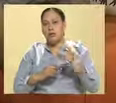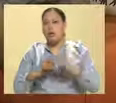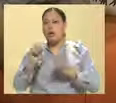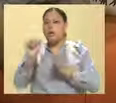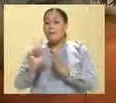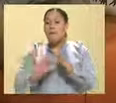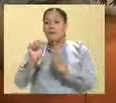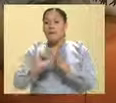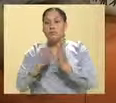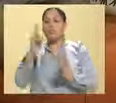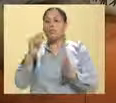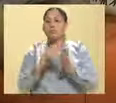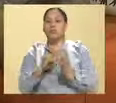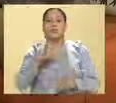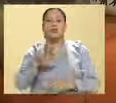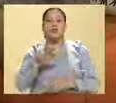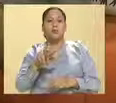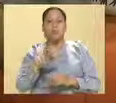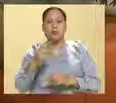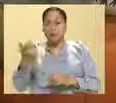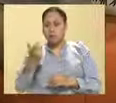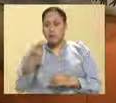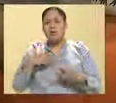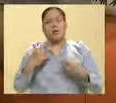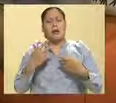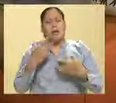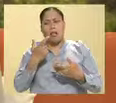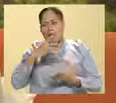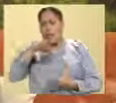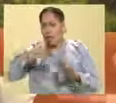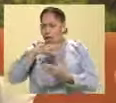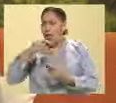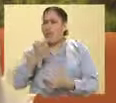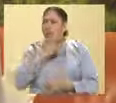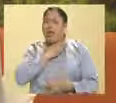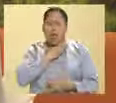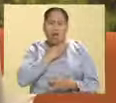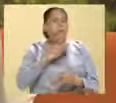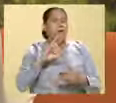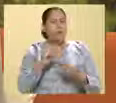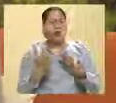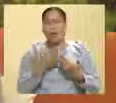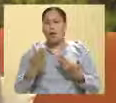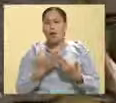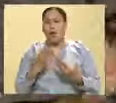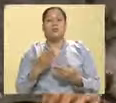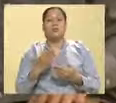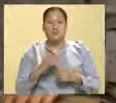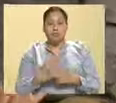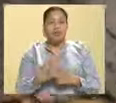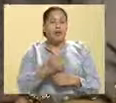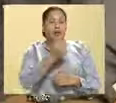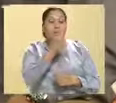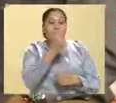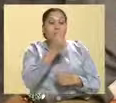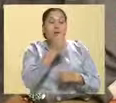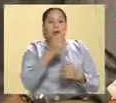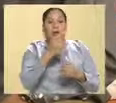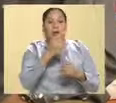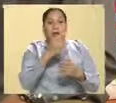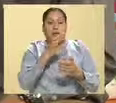2018 pesos. Entonces la gente no le alcanza. Si lo pasamos a canasta básica, no te alcanza. No te alcanza, exactamente, no te alcanza para la